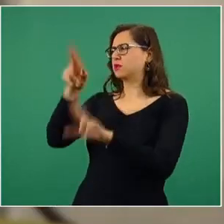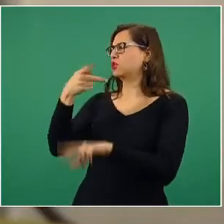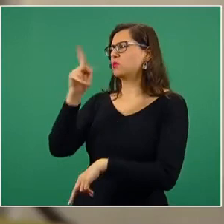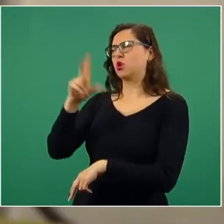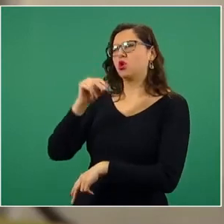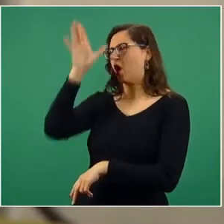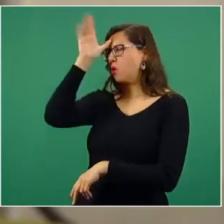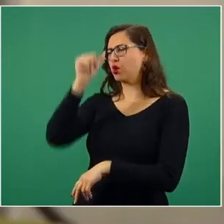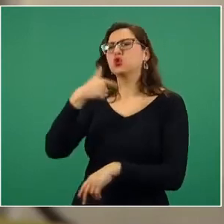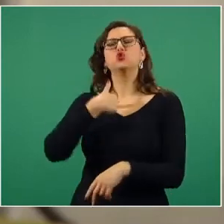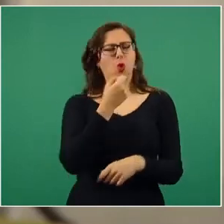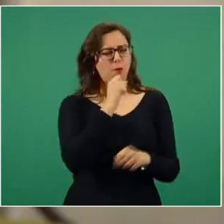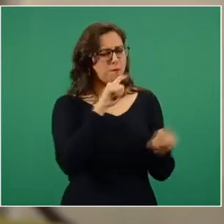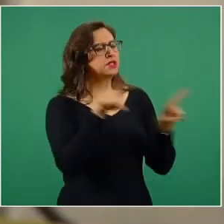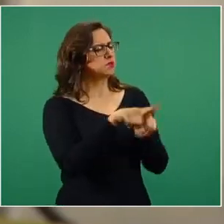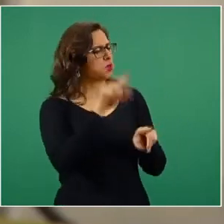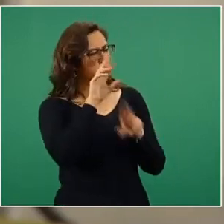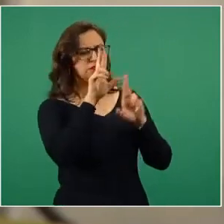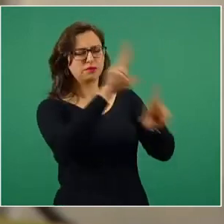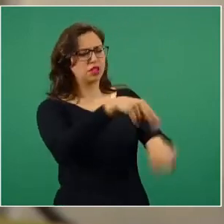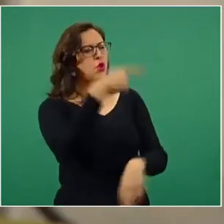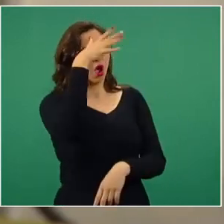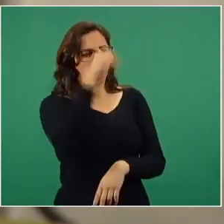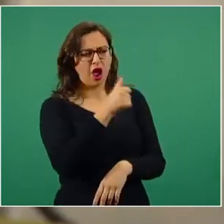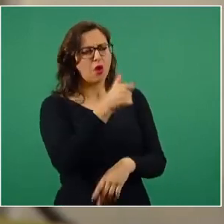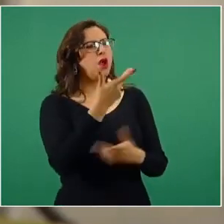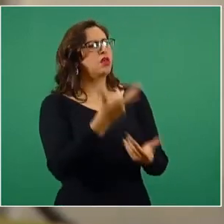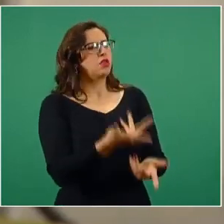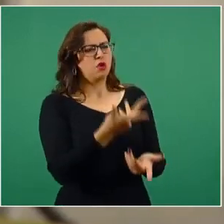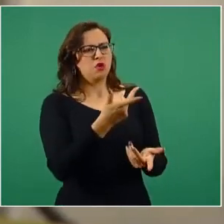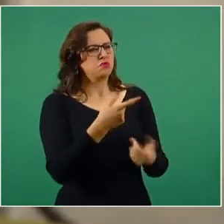tu opinión y te respeto a ti. Y te diría que